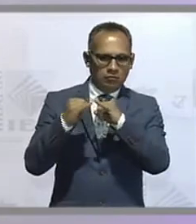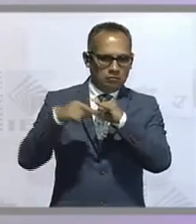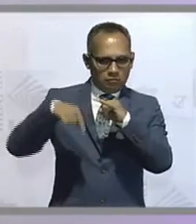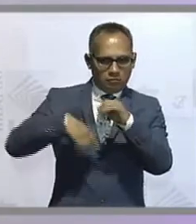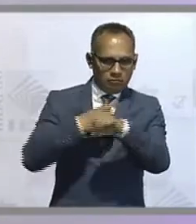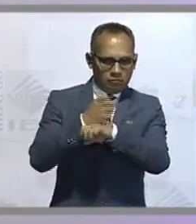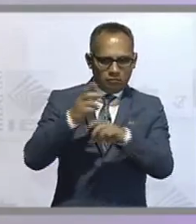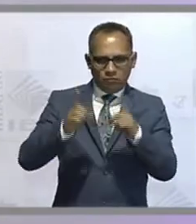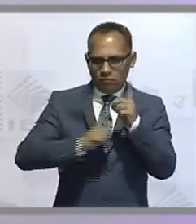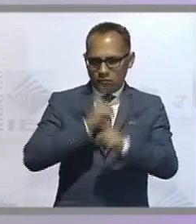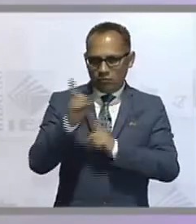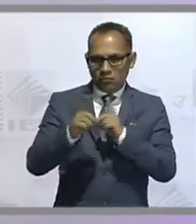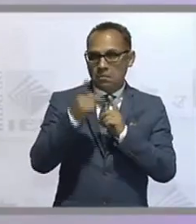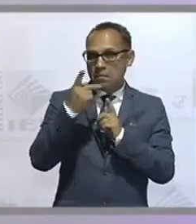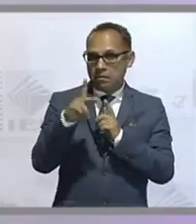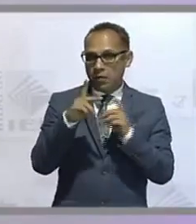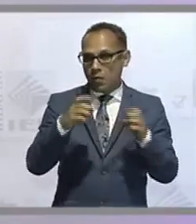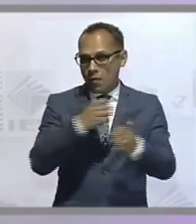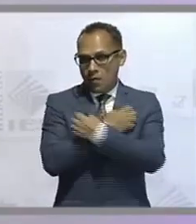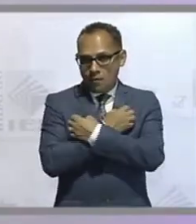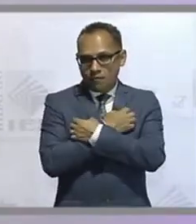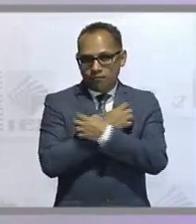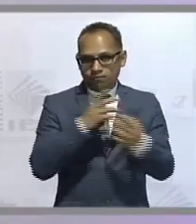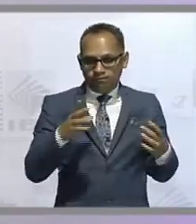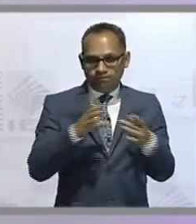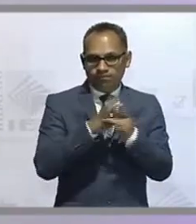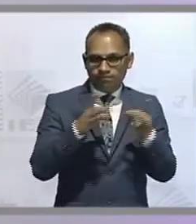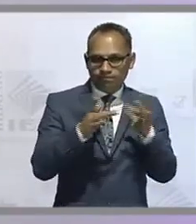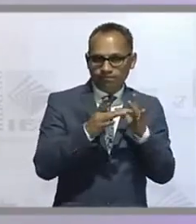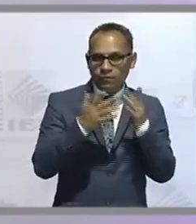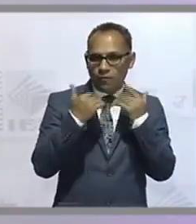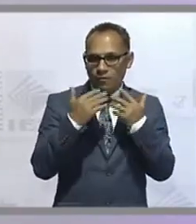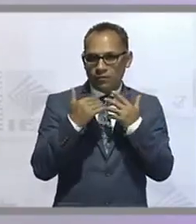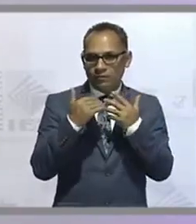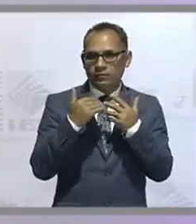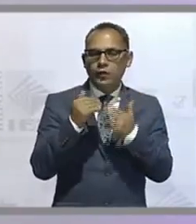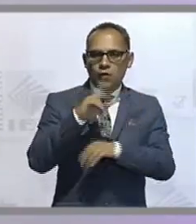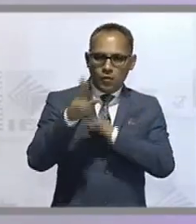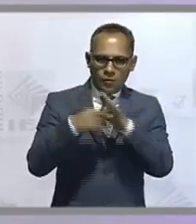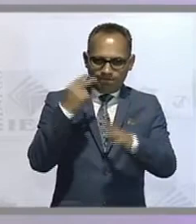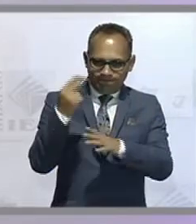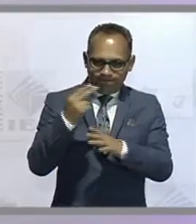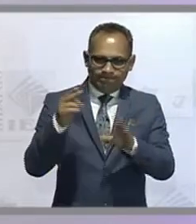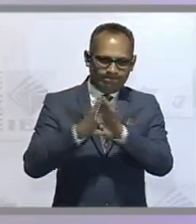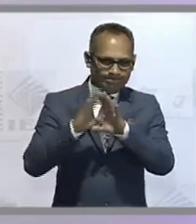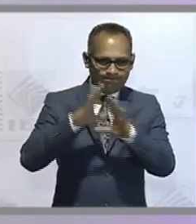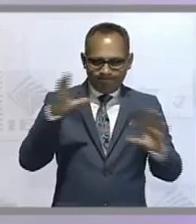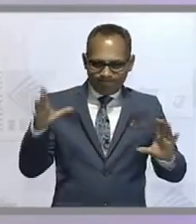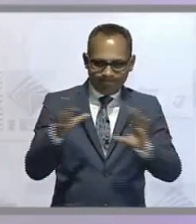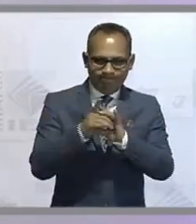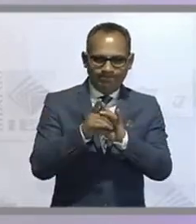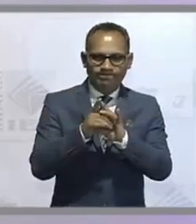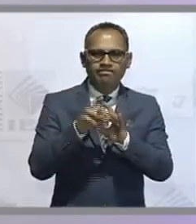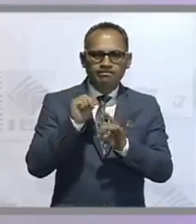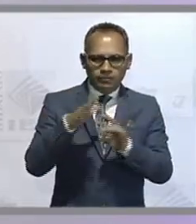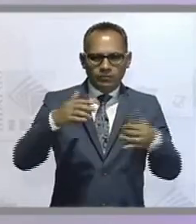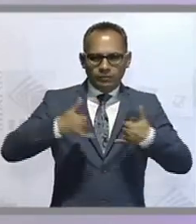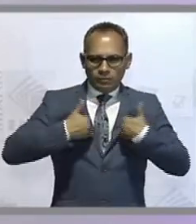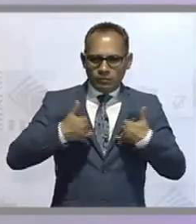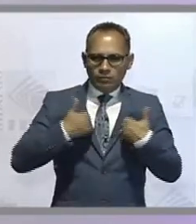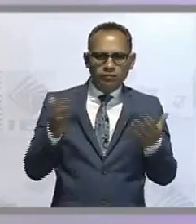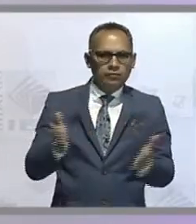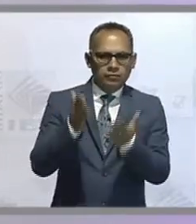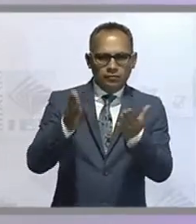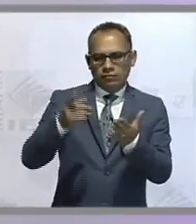está vinculado con la educación hay que volverlos a buscar esa esa relación que promueva el deporte que se estimule a los jóvenes yo doy